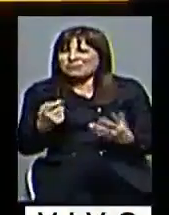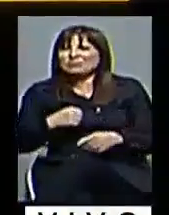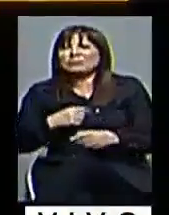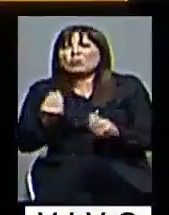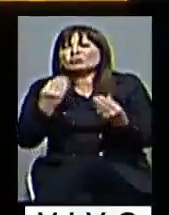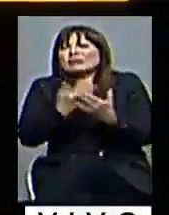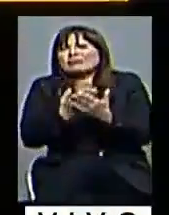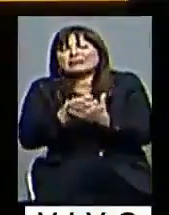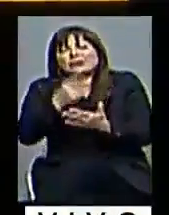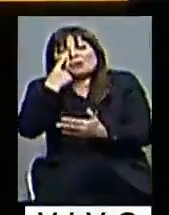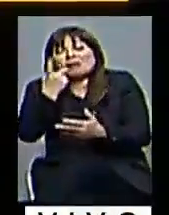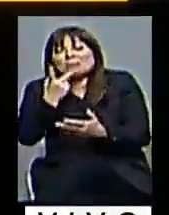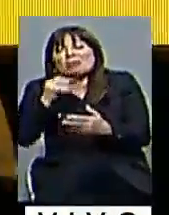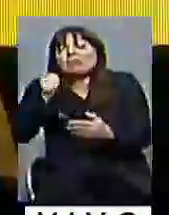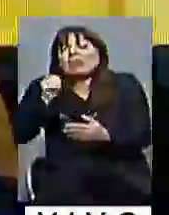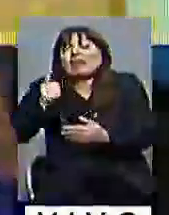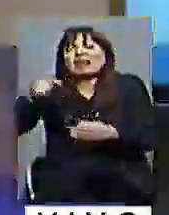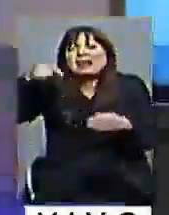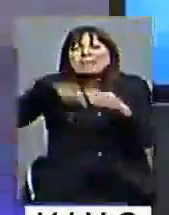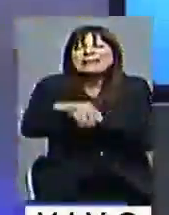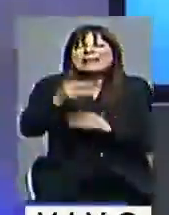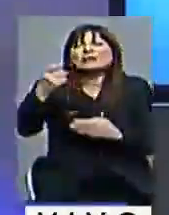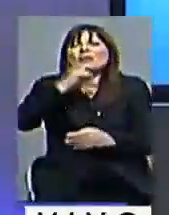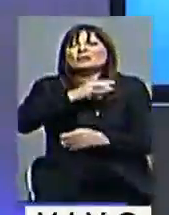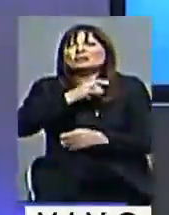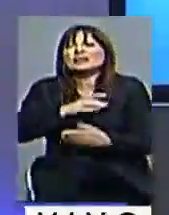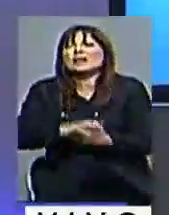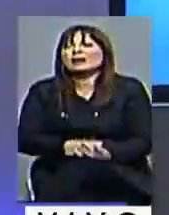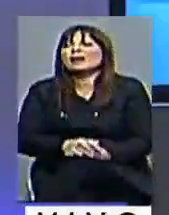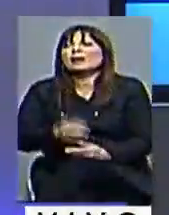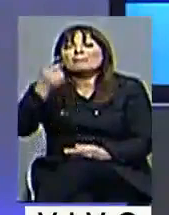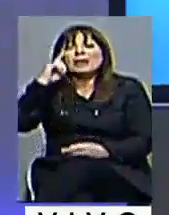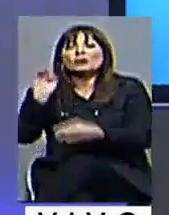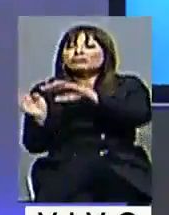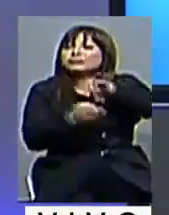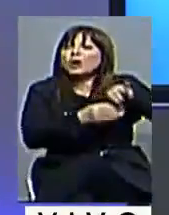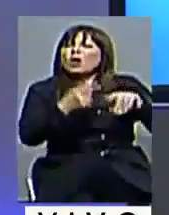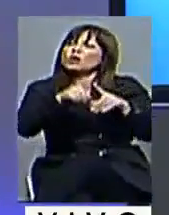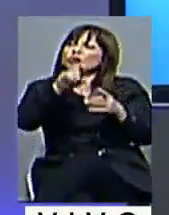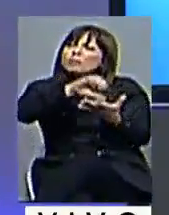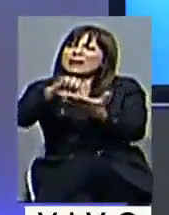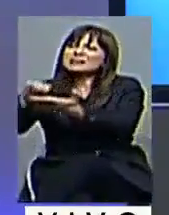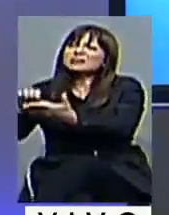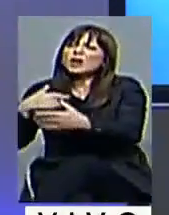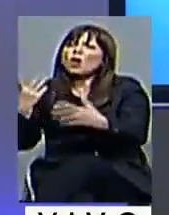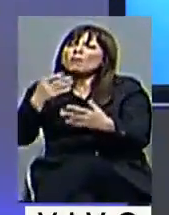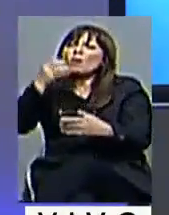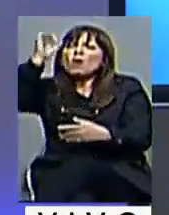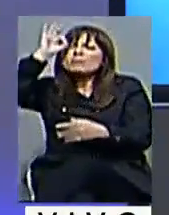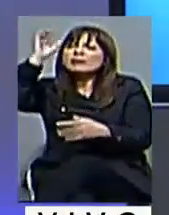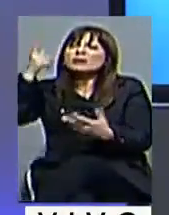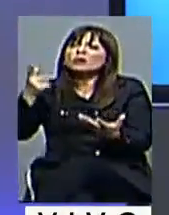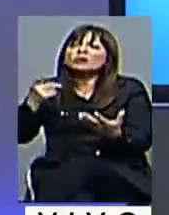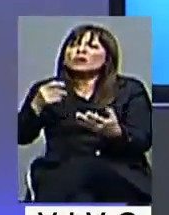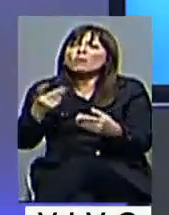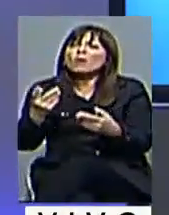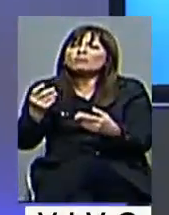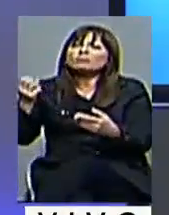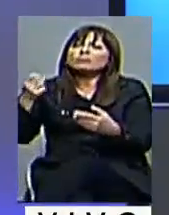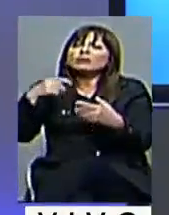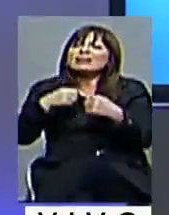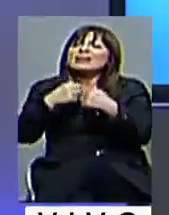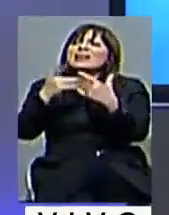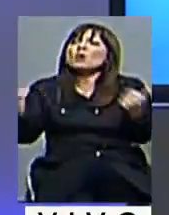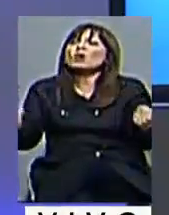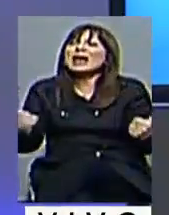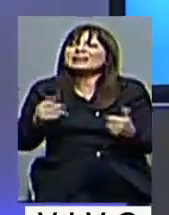aquí metidos en Chile en el día a día, cómo han destacado desde otros países, sí, verdad, la capacidad nuestra democrática, que la presidenta